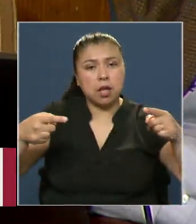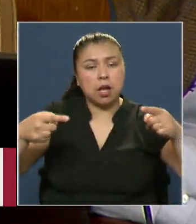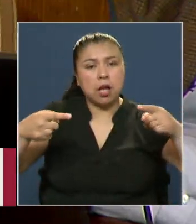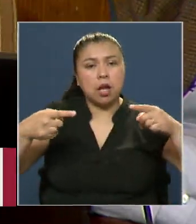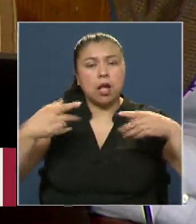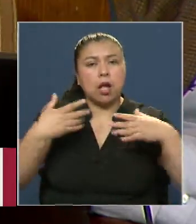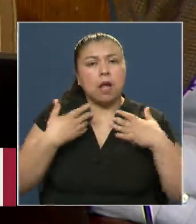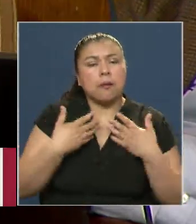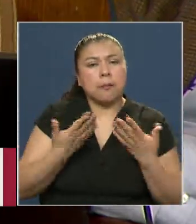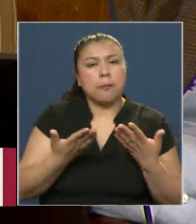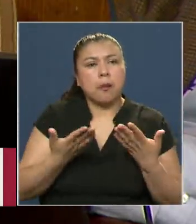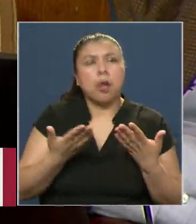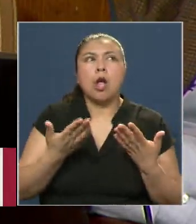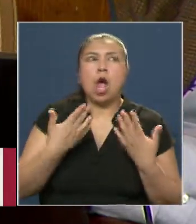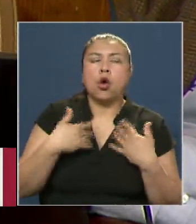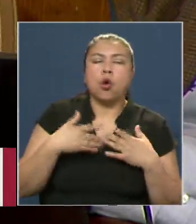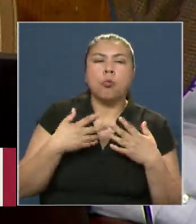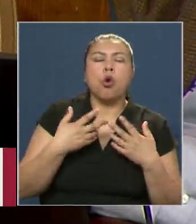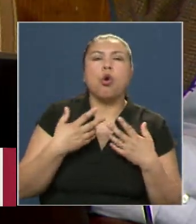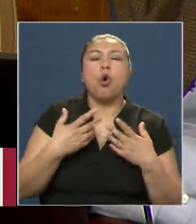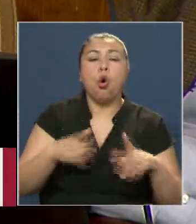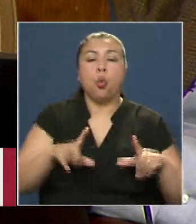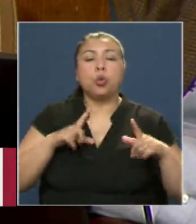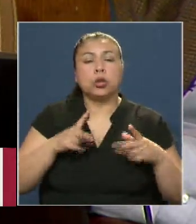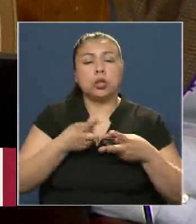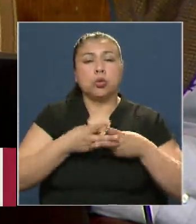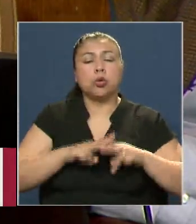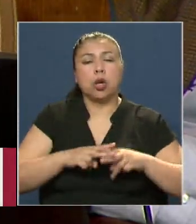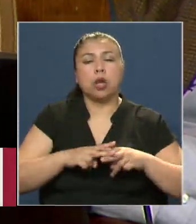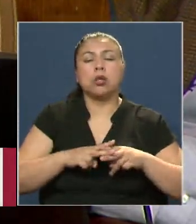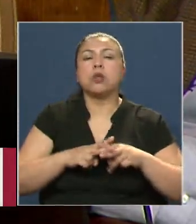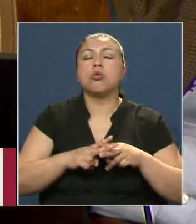El hecho que tengan un título técnico o universitario,